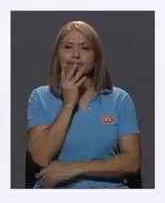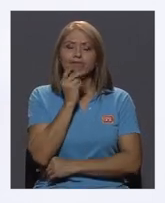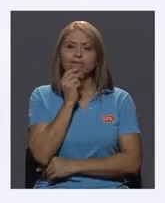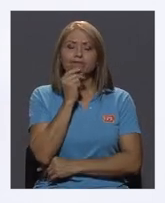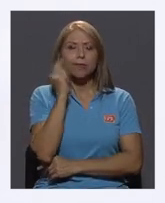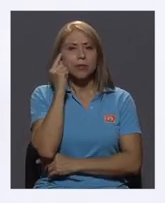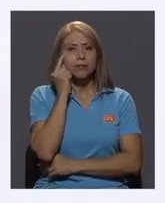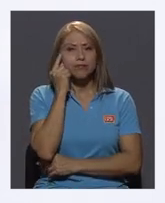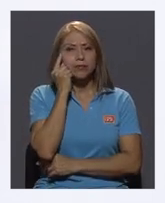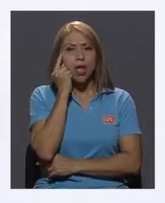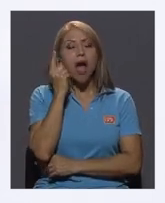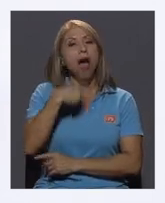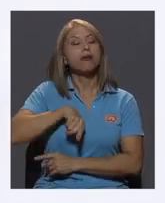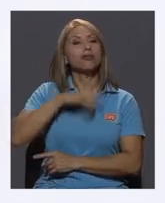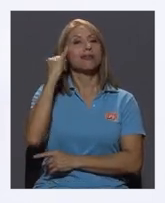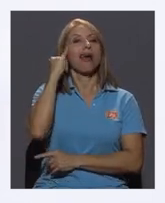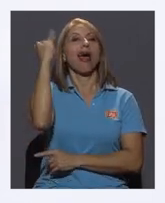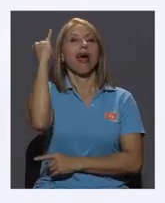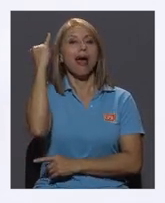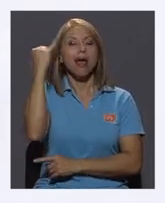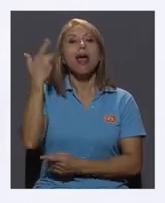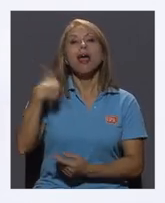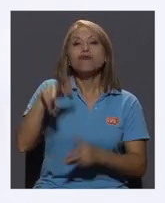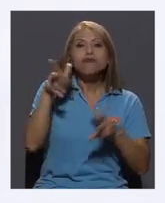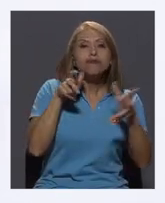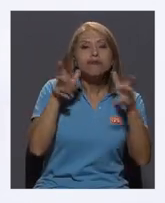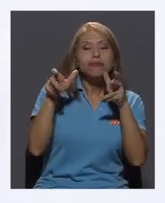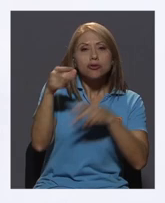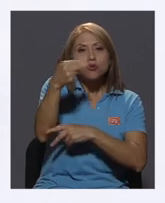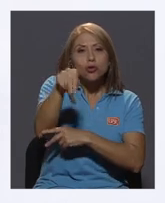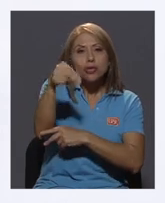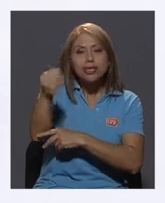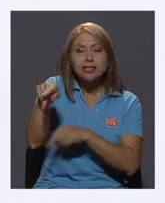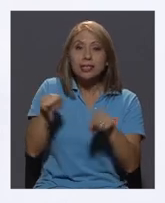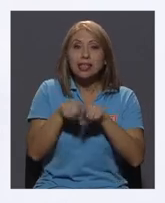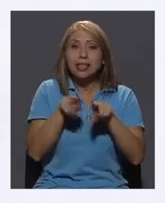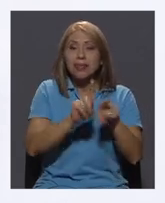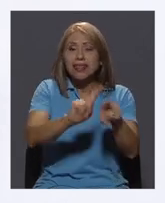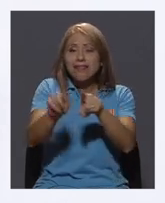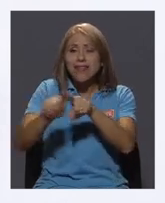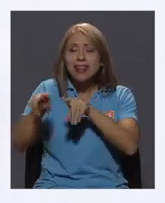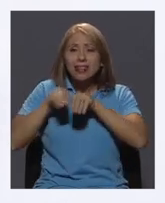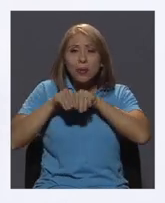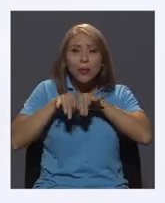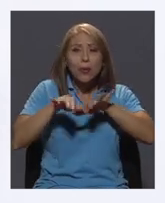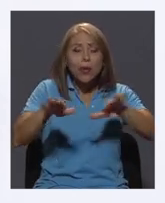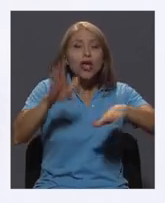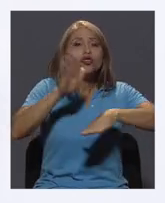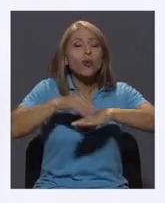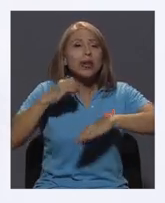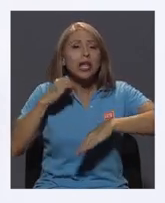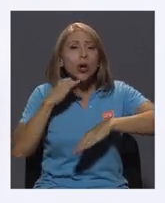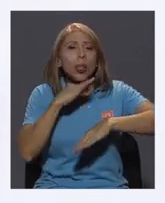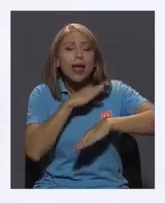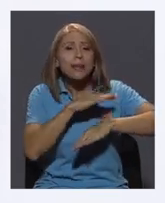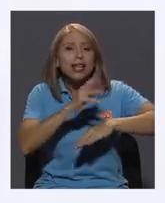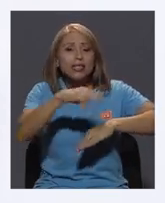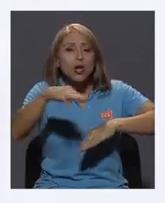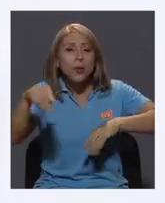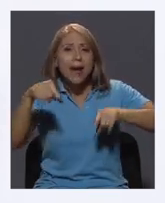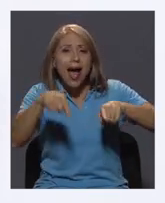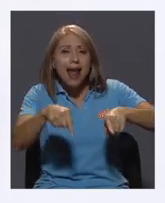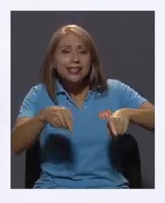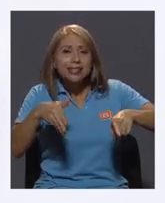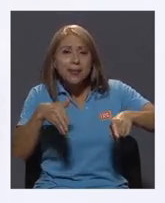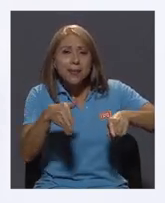debido a las noticias y demás publicaciones que se han dado sobre la contaminación mikko micro plástico